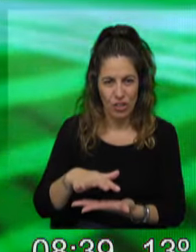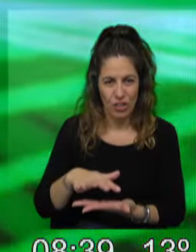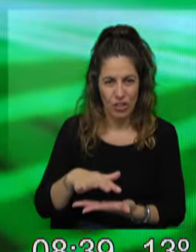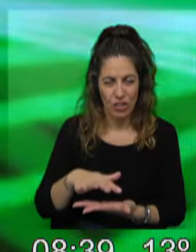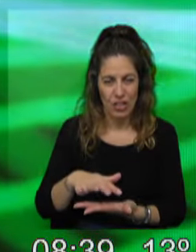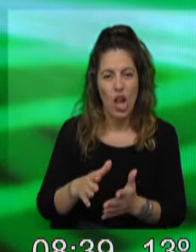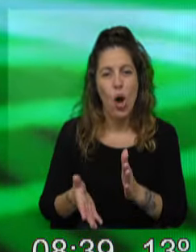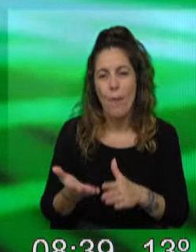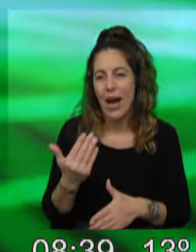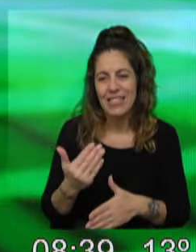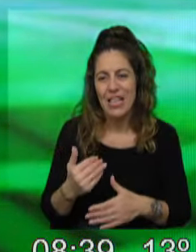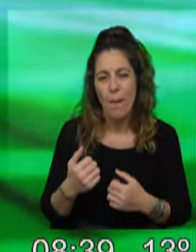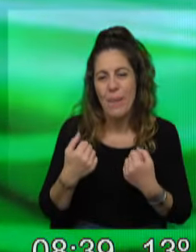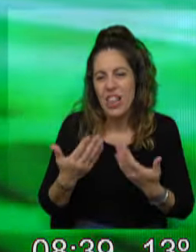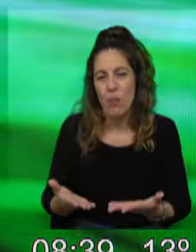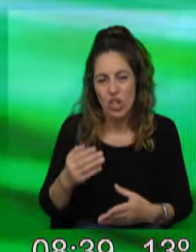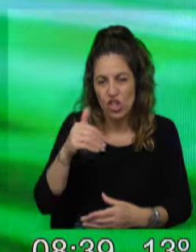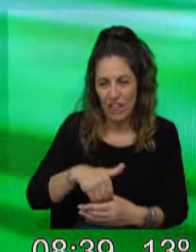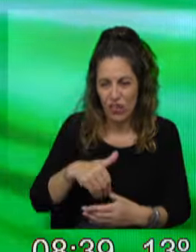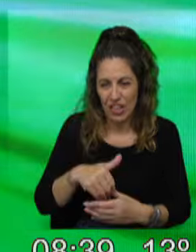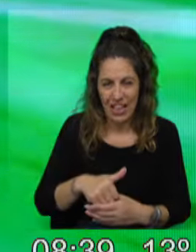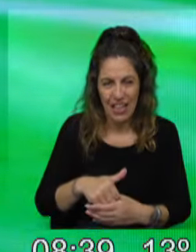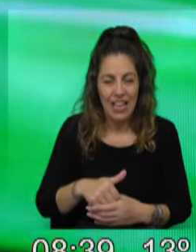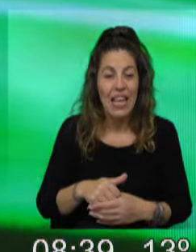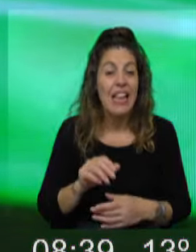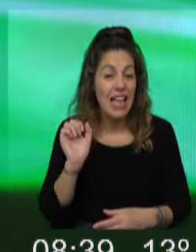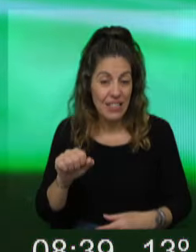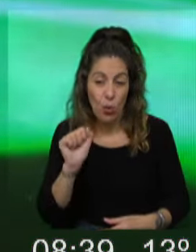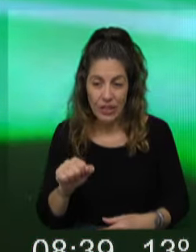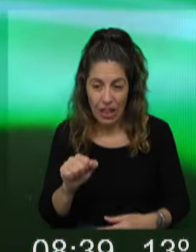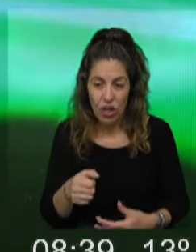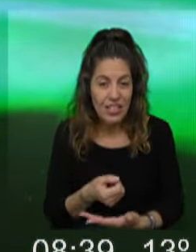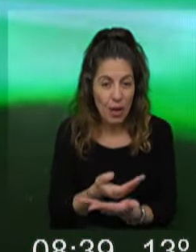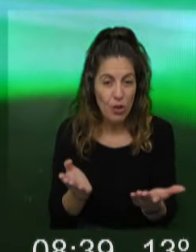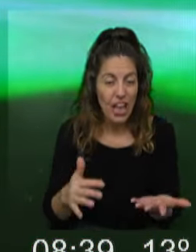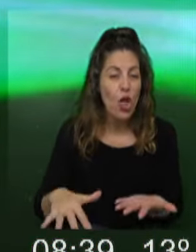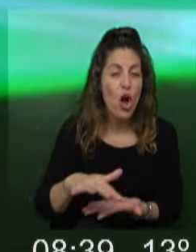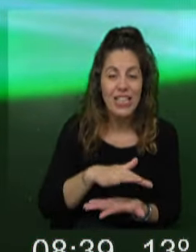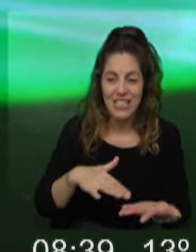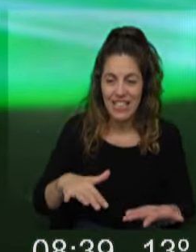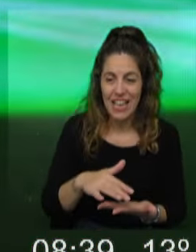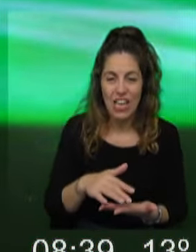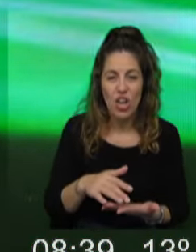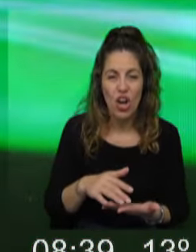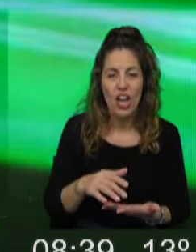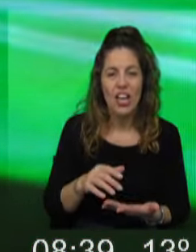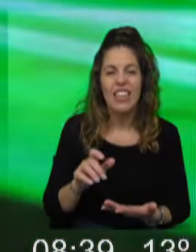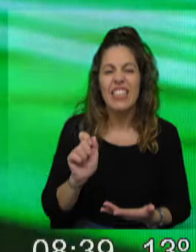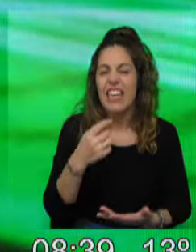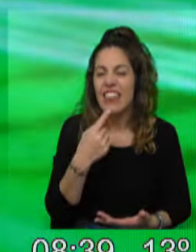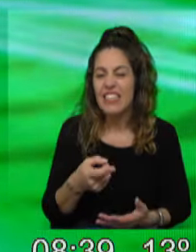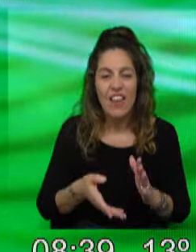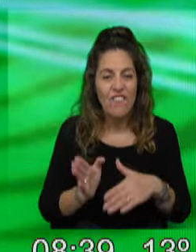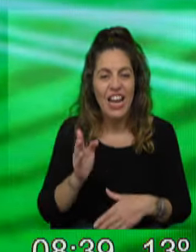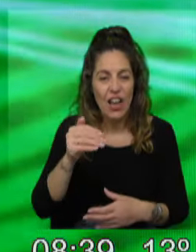los más predispuestos a votar incluso las encuestadoras han arrojado escenarios de aquellos que declaran que van a